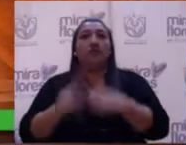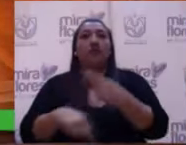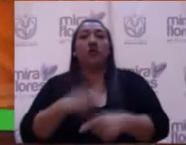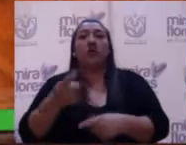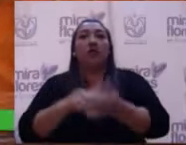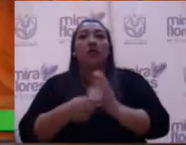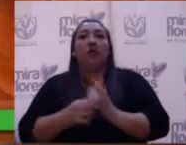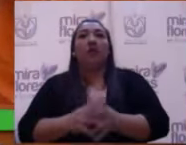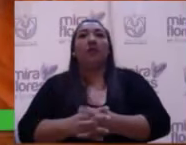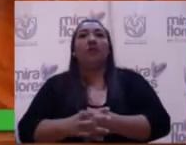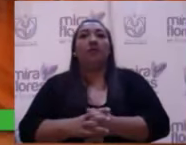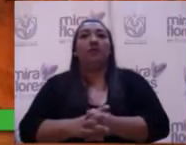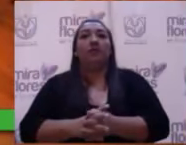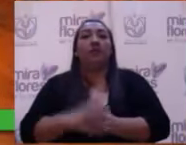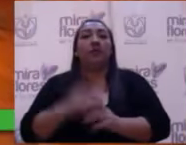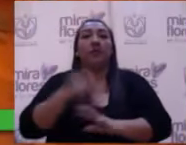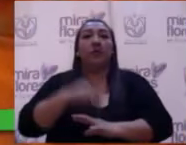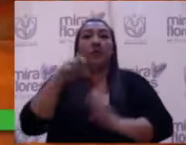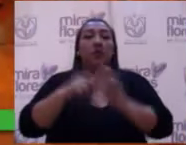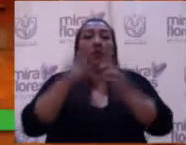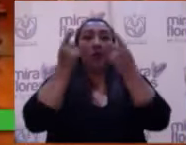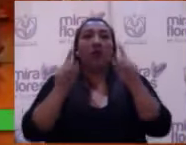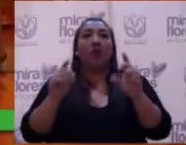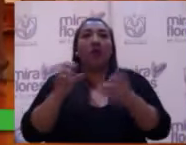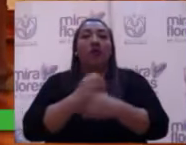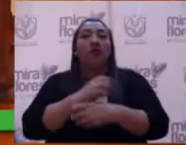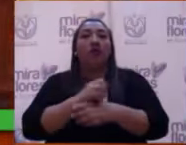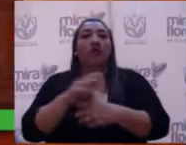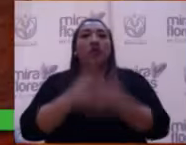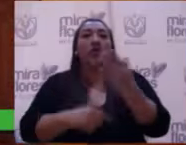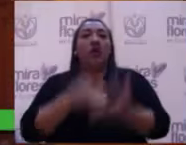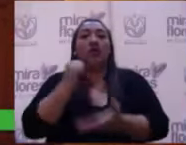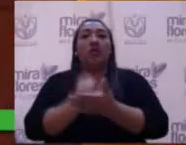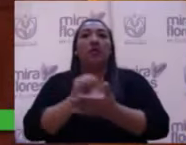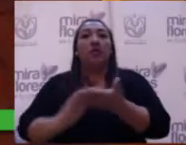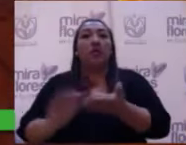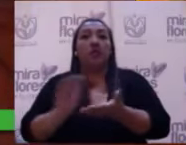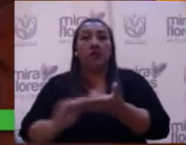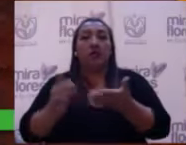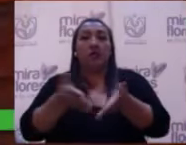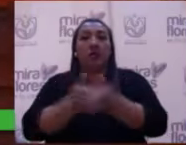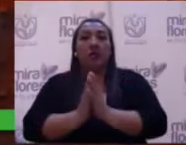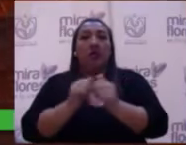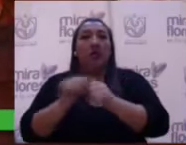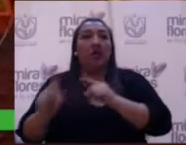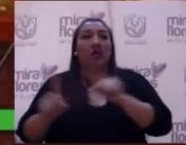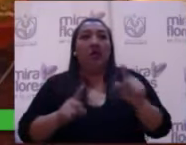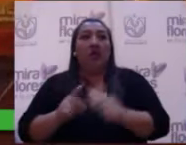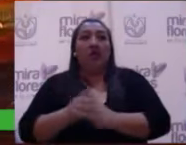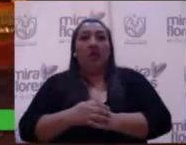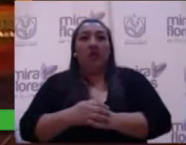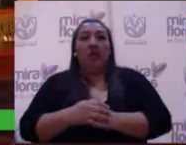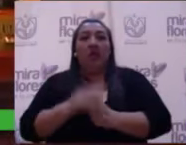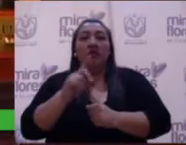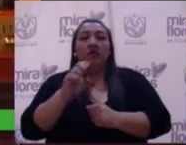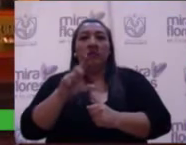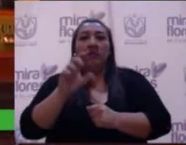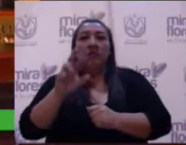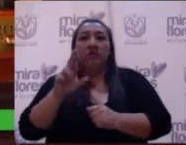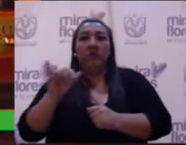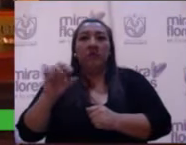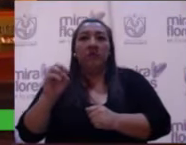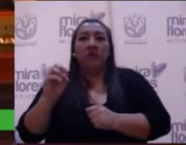punto, por favor. Proyecto de acuerdo de Consejo que aprueba la licencia solicitada por la regidora Patricia María del Río Jiménez de